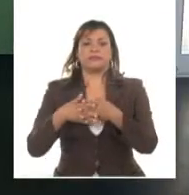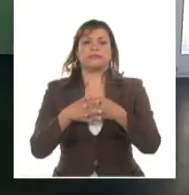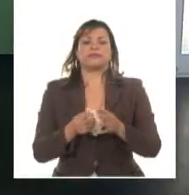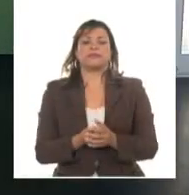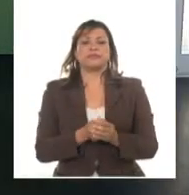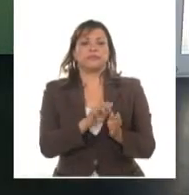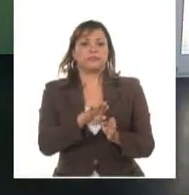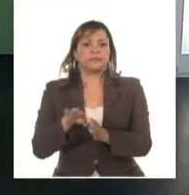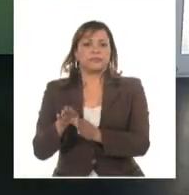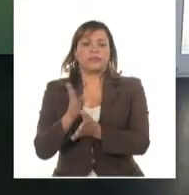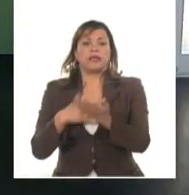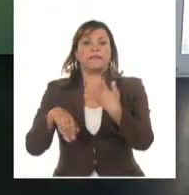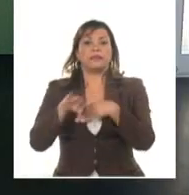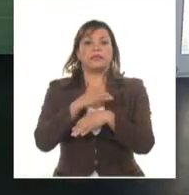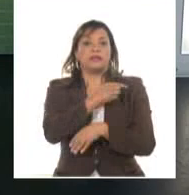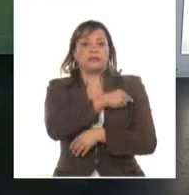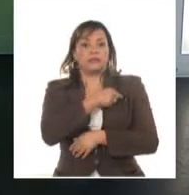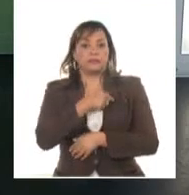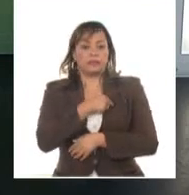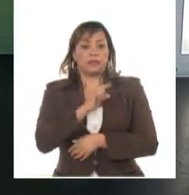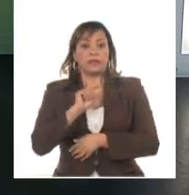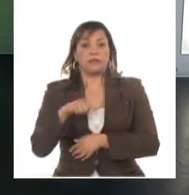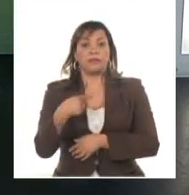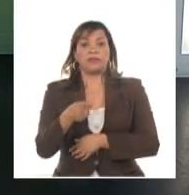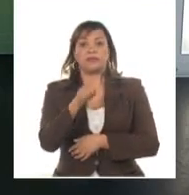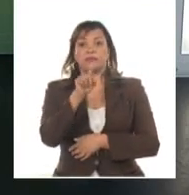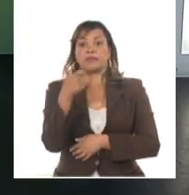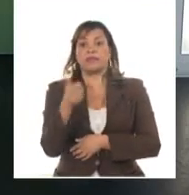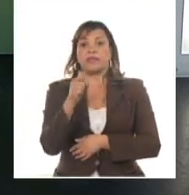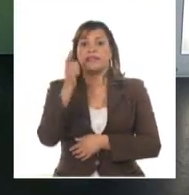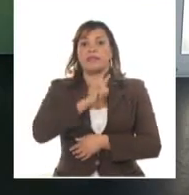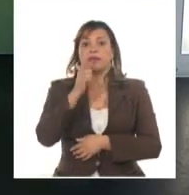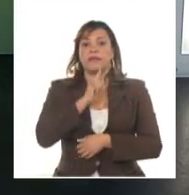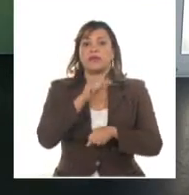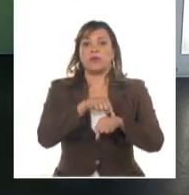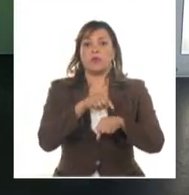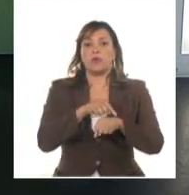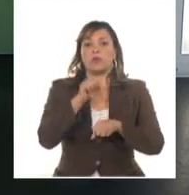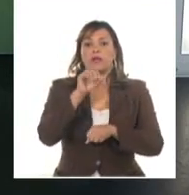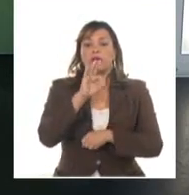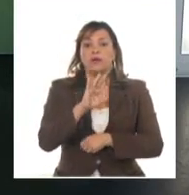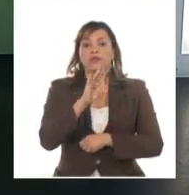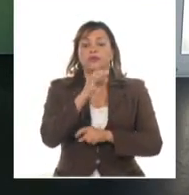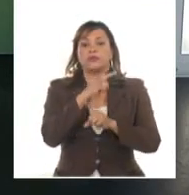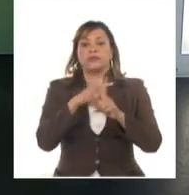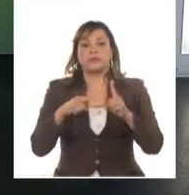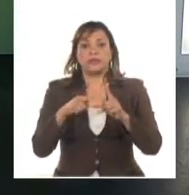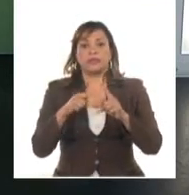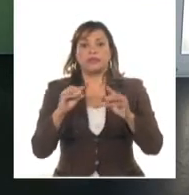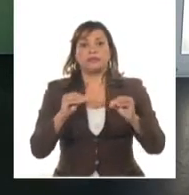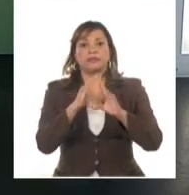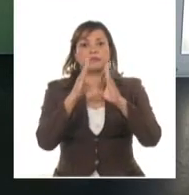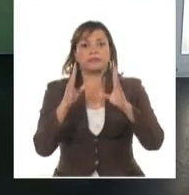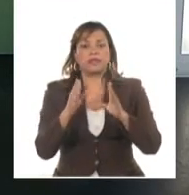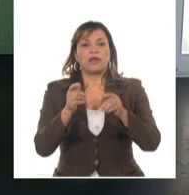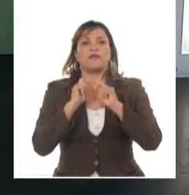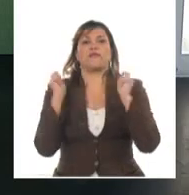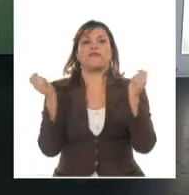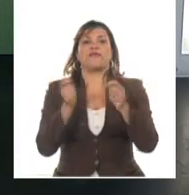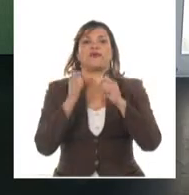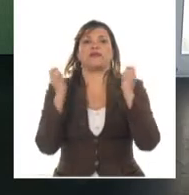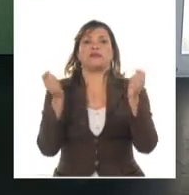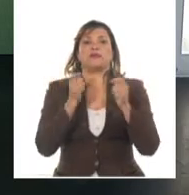Y el Ministerio del Interior realizará el próximo 10 de abril a las 8:30 de la mañana un festival de formación vocacional y